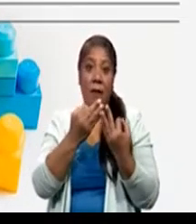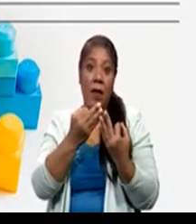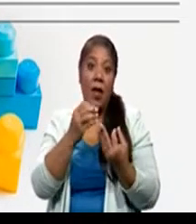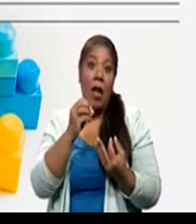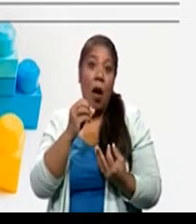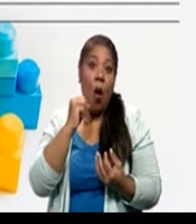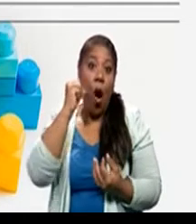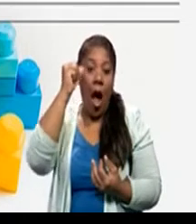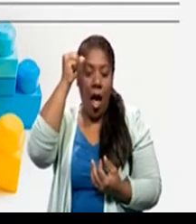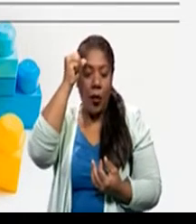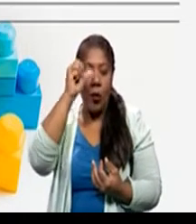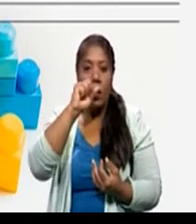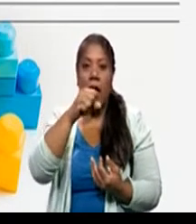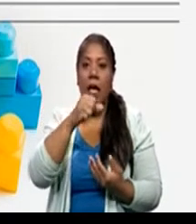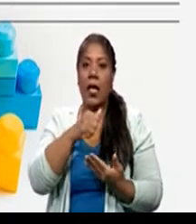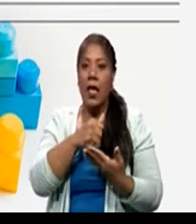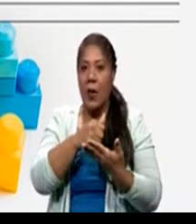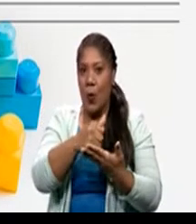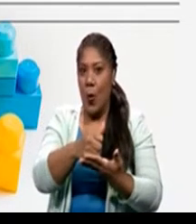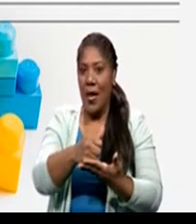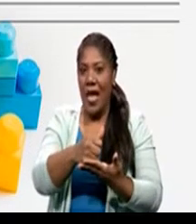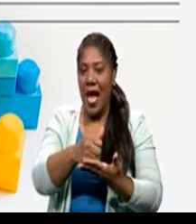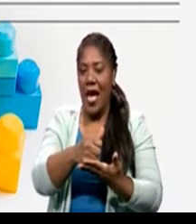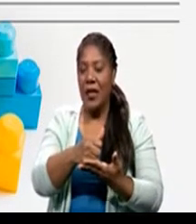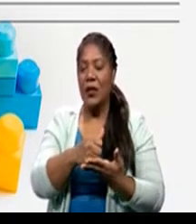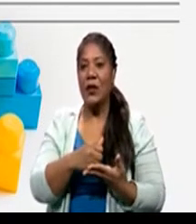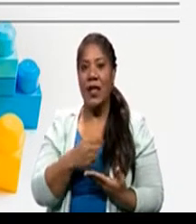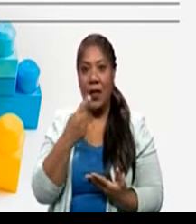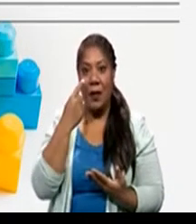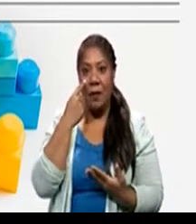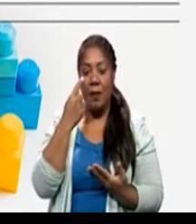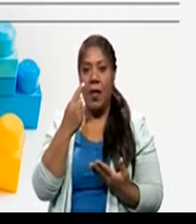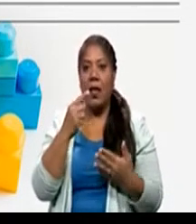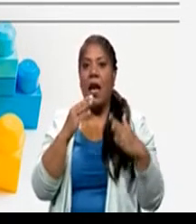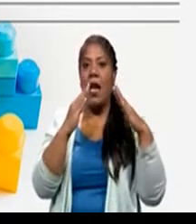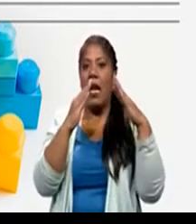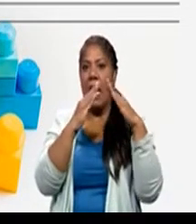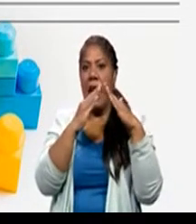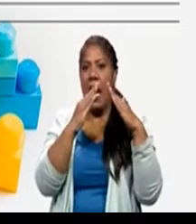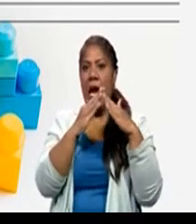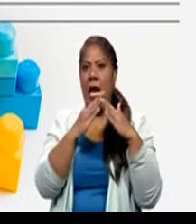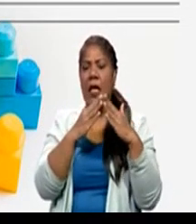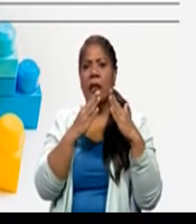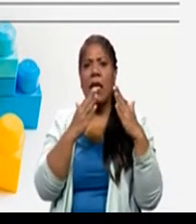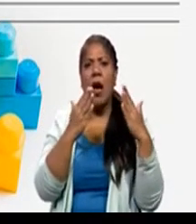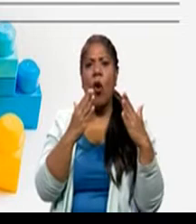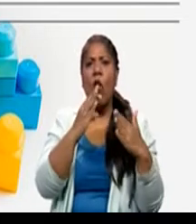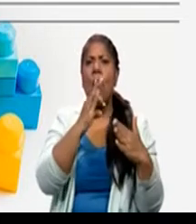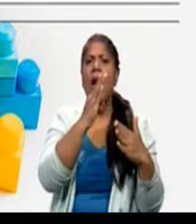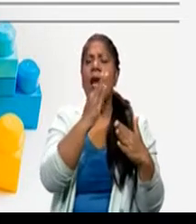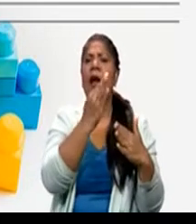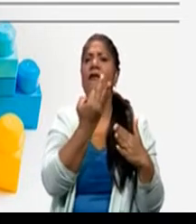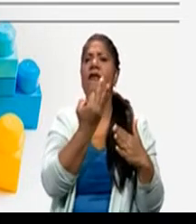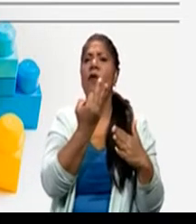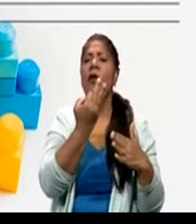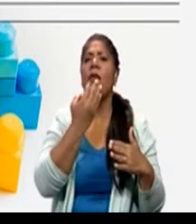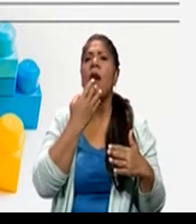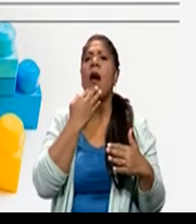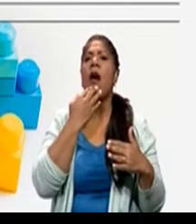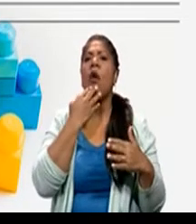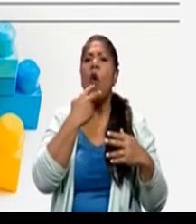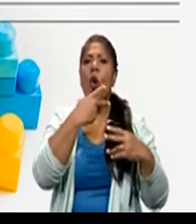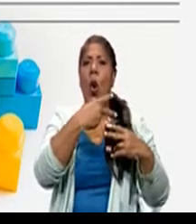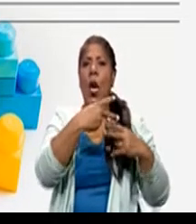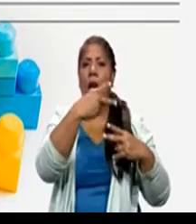trabajando. Y tenemos la descripción de esta casa, de qué tamaño es, su color, las ventanas,